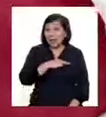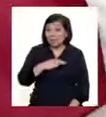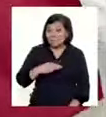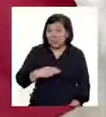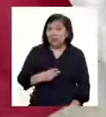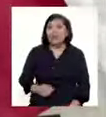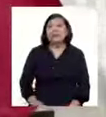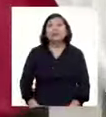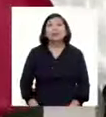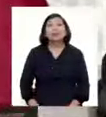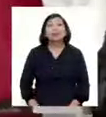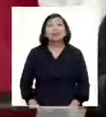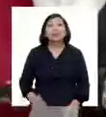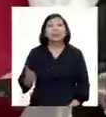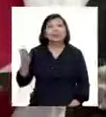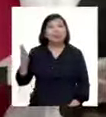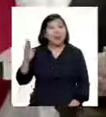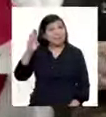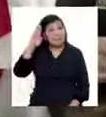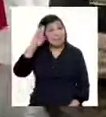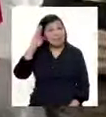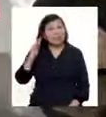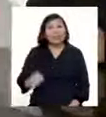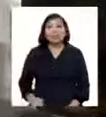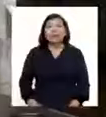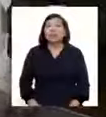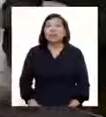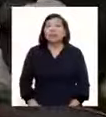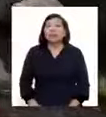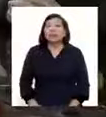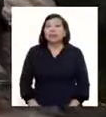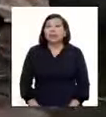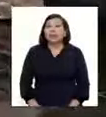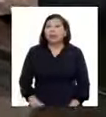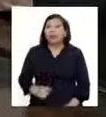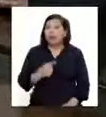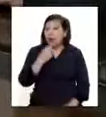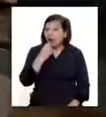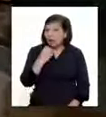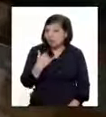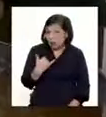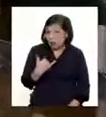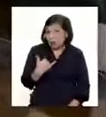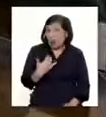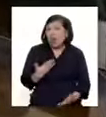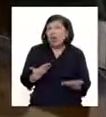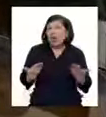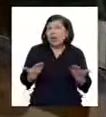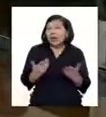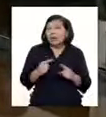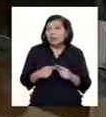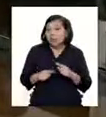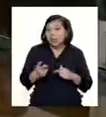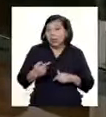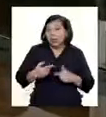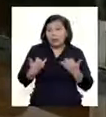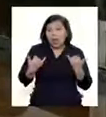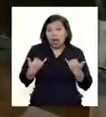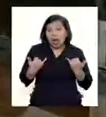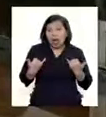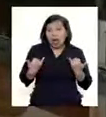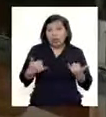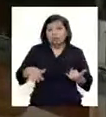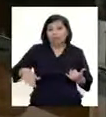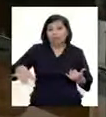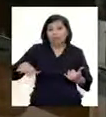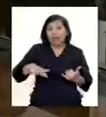al comandante general de la policía, el general Víctor Sanabria Angulo, por esta información. Es respecto a lo que viene ocurriendo en estos momentos aquí